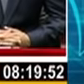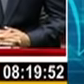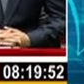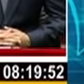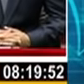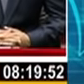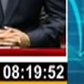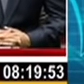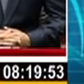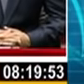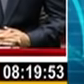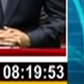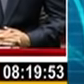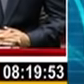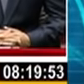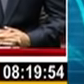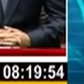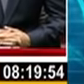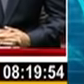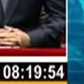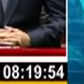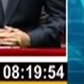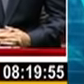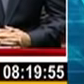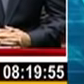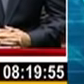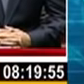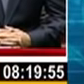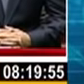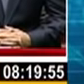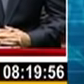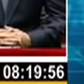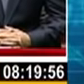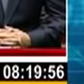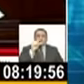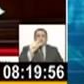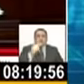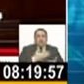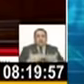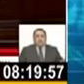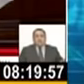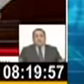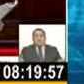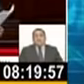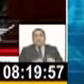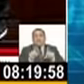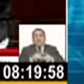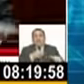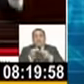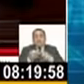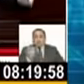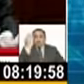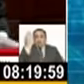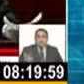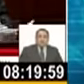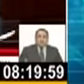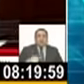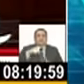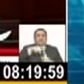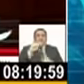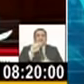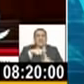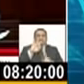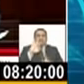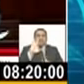mi compañera, con quien votamos en contra, fue por un tema de que nosotros consideramos que no era el momento oportuno, no. Ajá. Es el